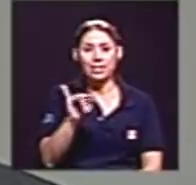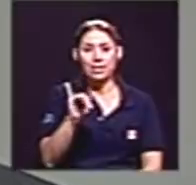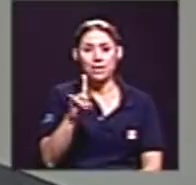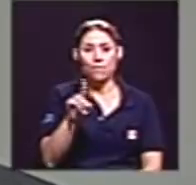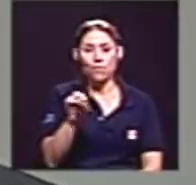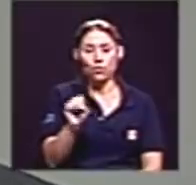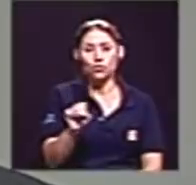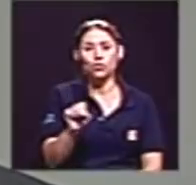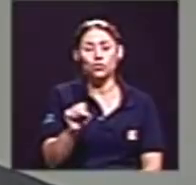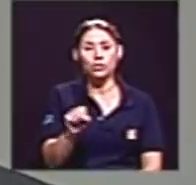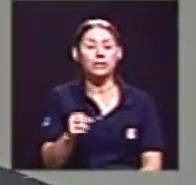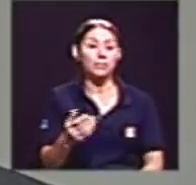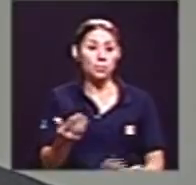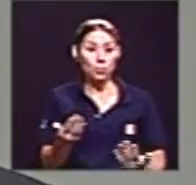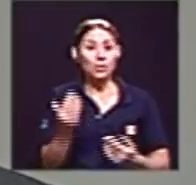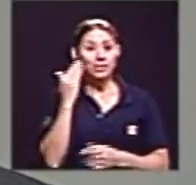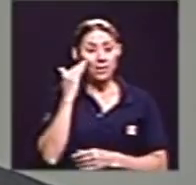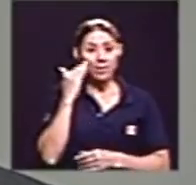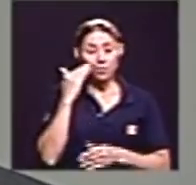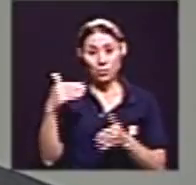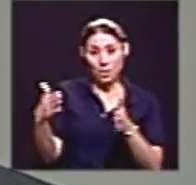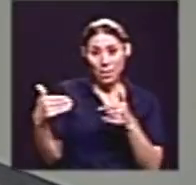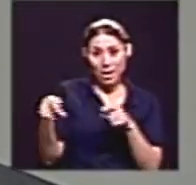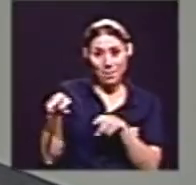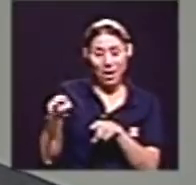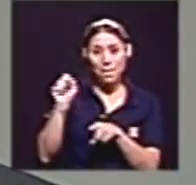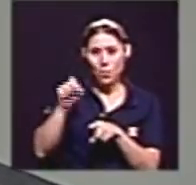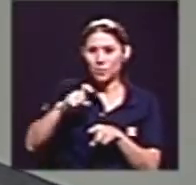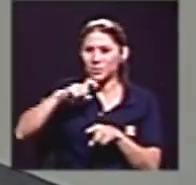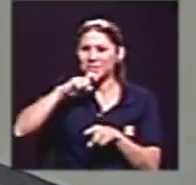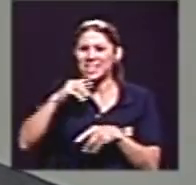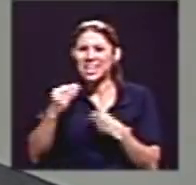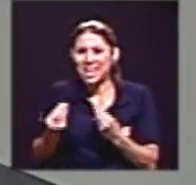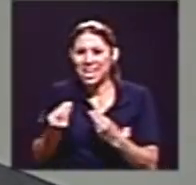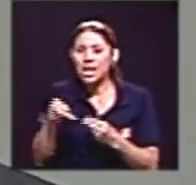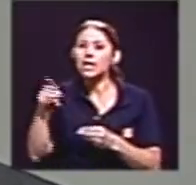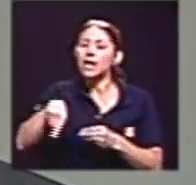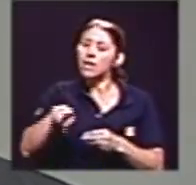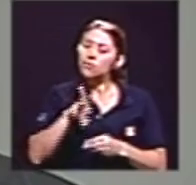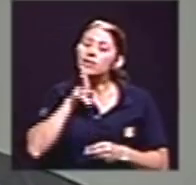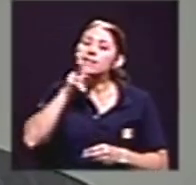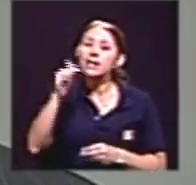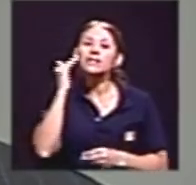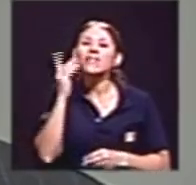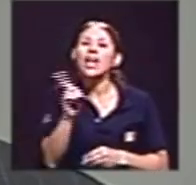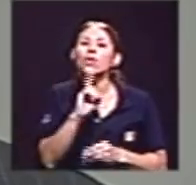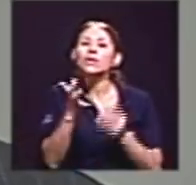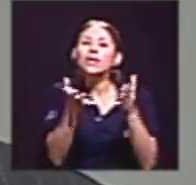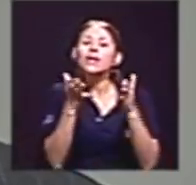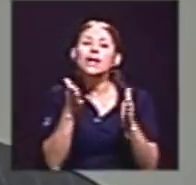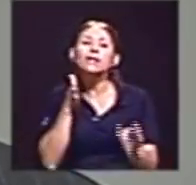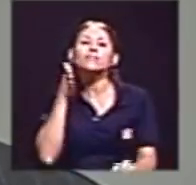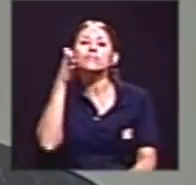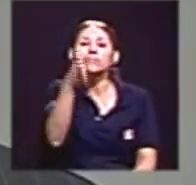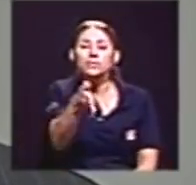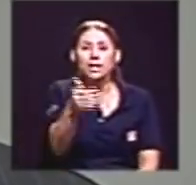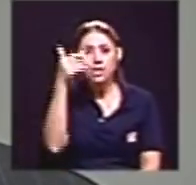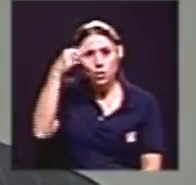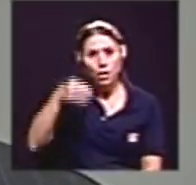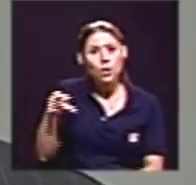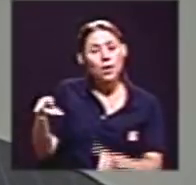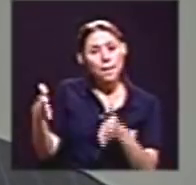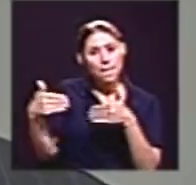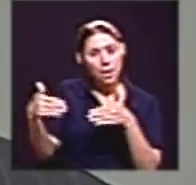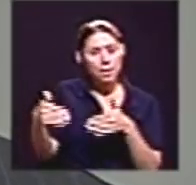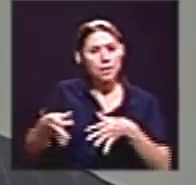Lo que sí es envidiable en los panameños es la claridad de hacia dónde quieren ir. Es decir, ahí yo creo que han definido muy claramente,